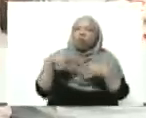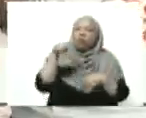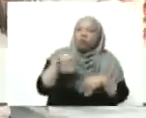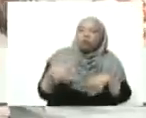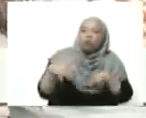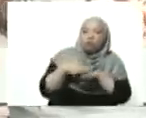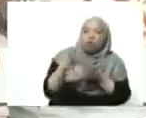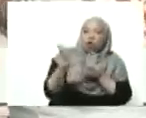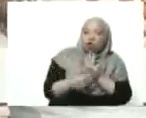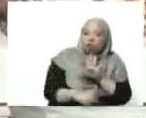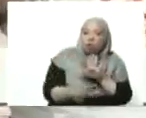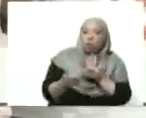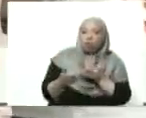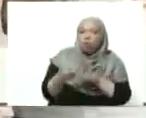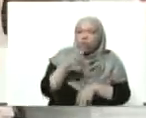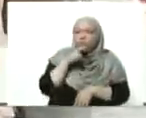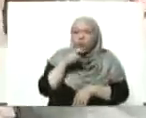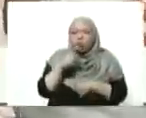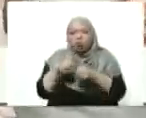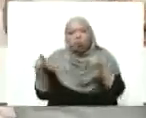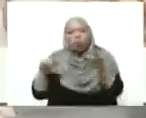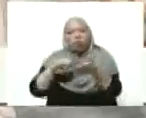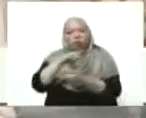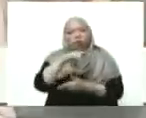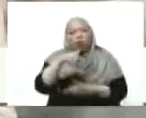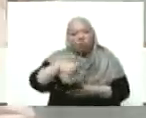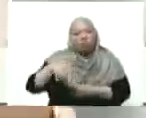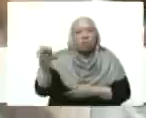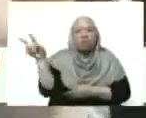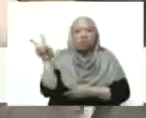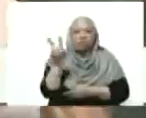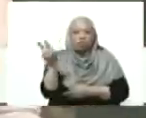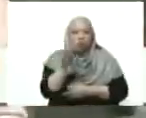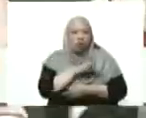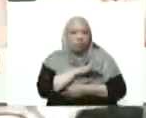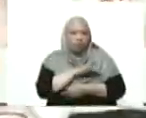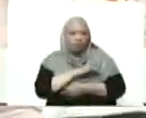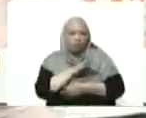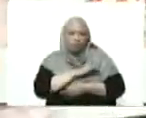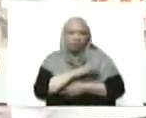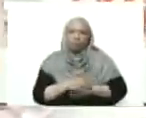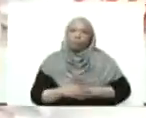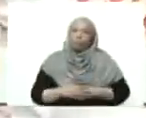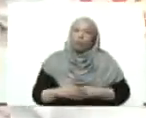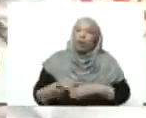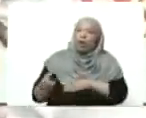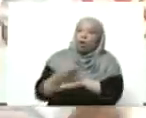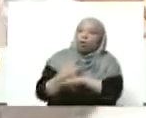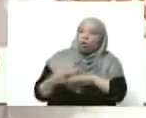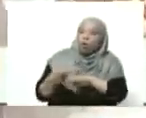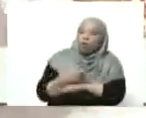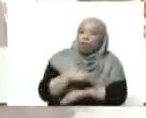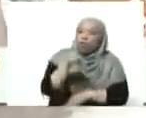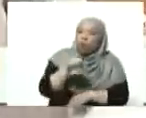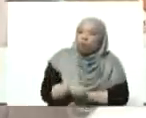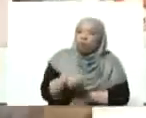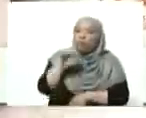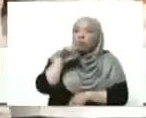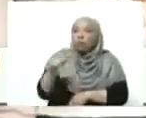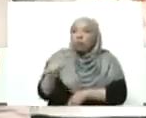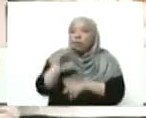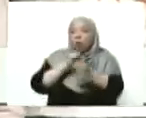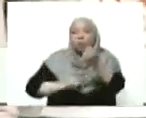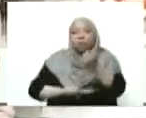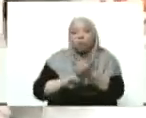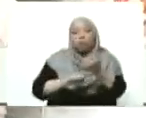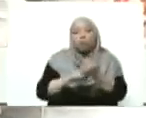de estos activos que pertenecen a la República Bolivariana de Venezuela. El Ejecutivo Nacional también se ha pronunciado en respaldo